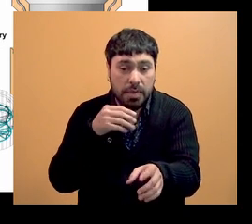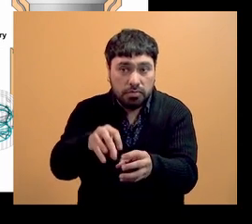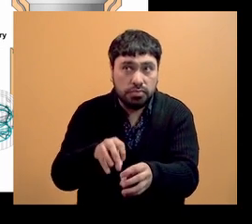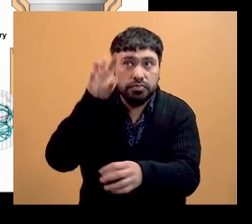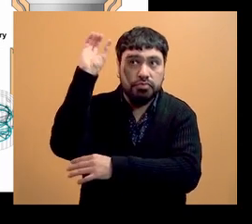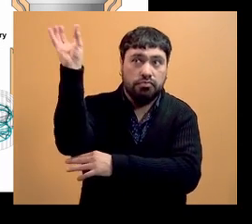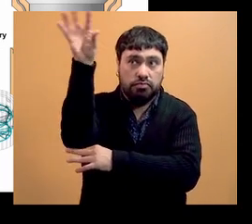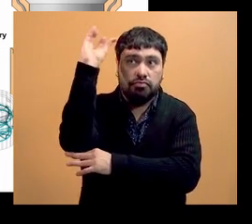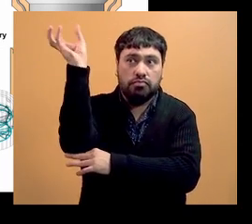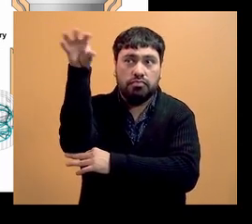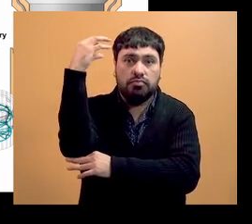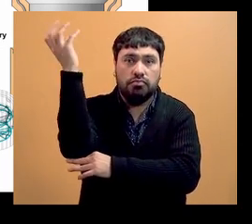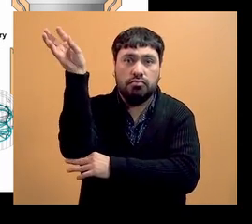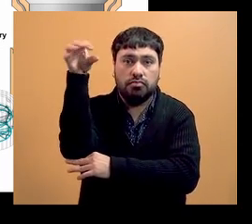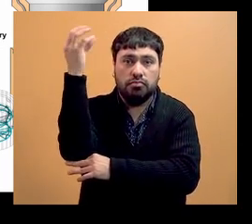para producir